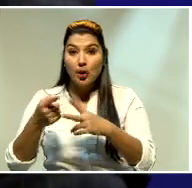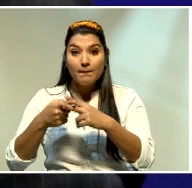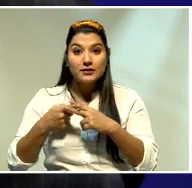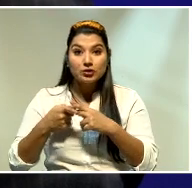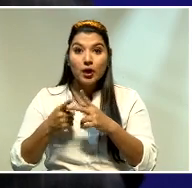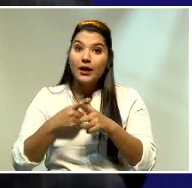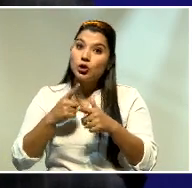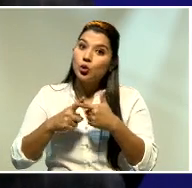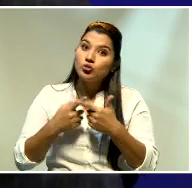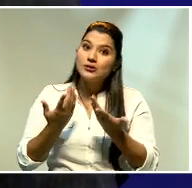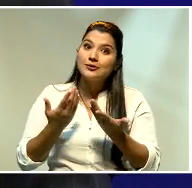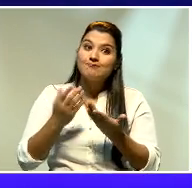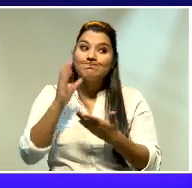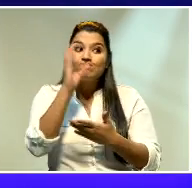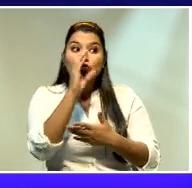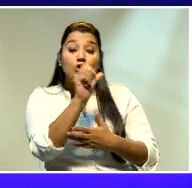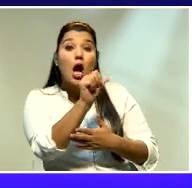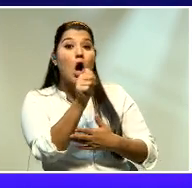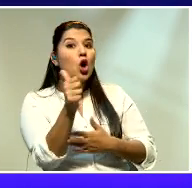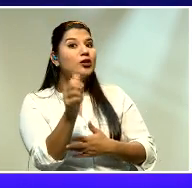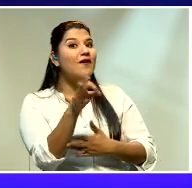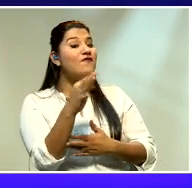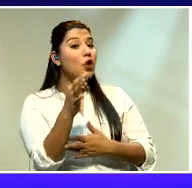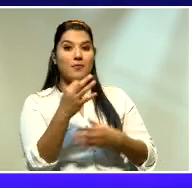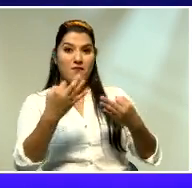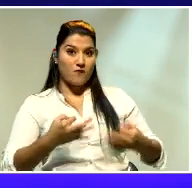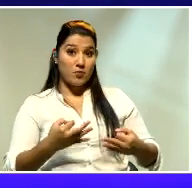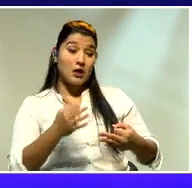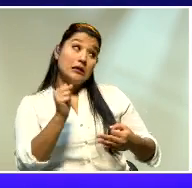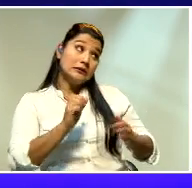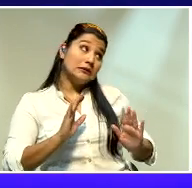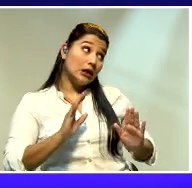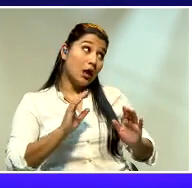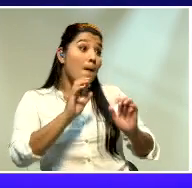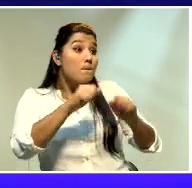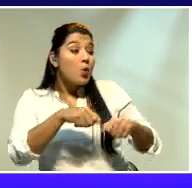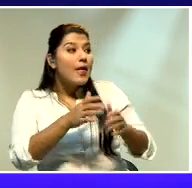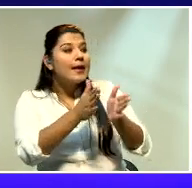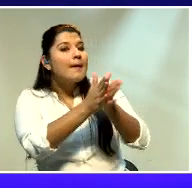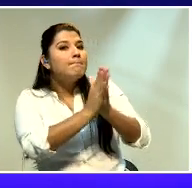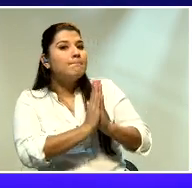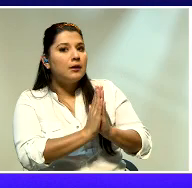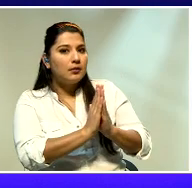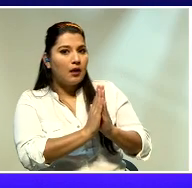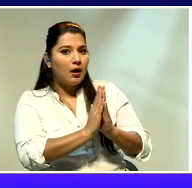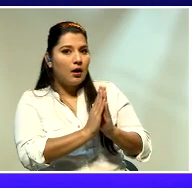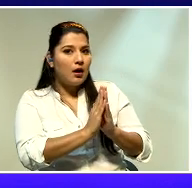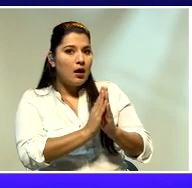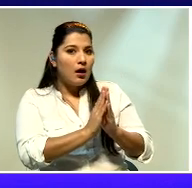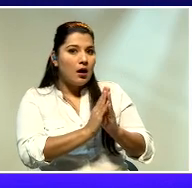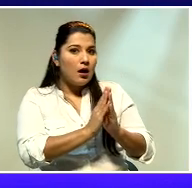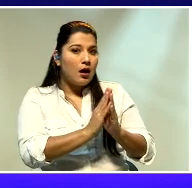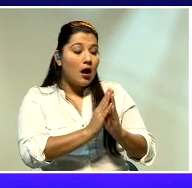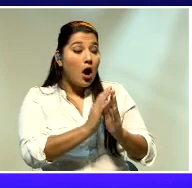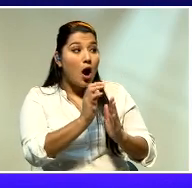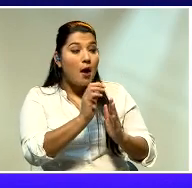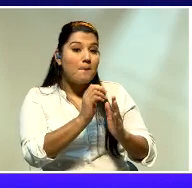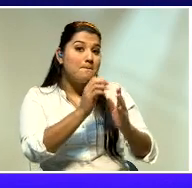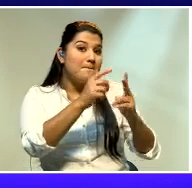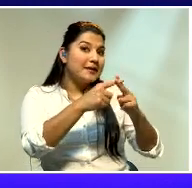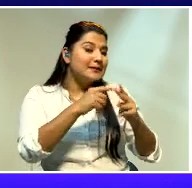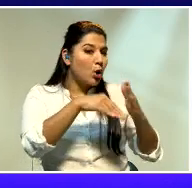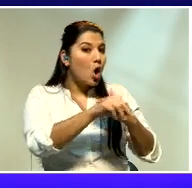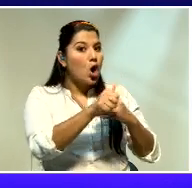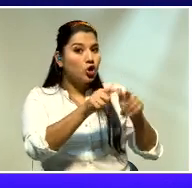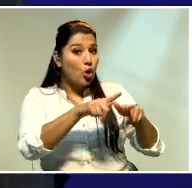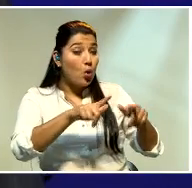que acceda a otro mercado, un mercado informal. Puede que acceda a otro mercado o puede que el Estado genere mecanismos para ayudarlo, porque en esto hay